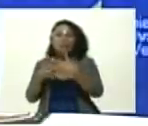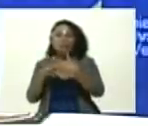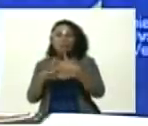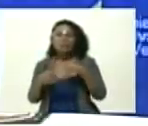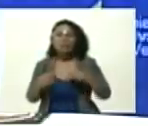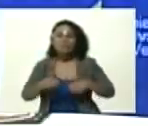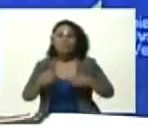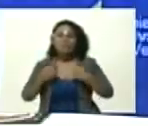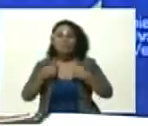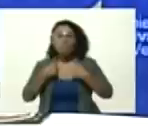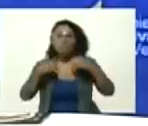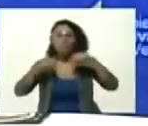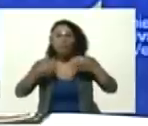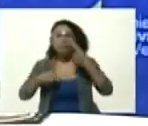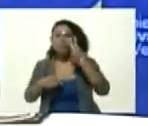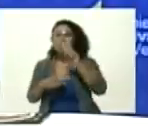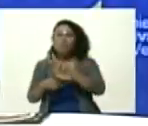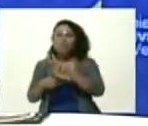hablando hoy, John Kerry,